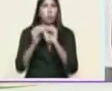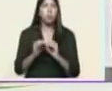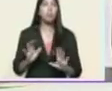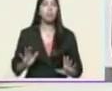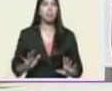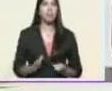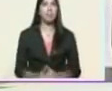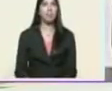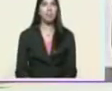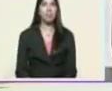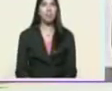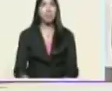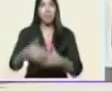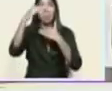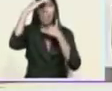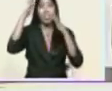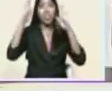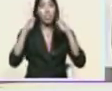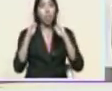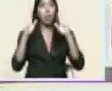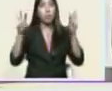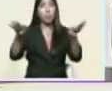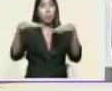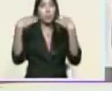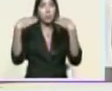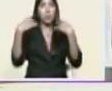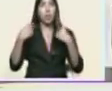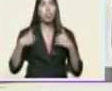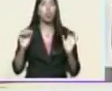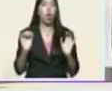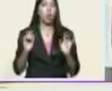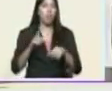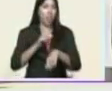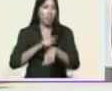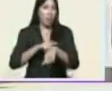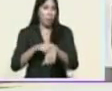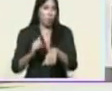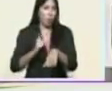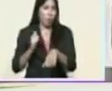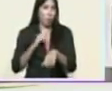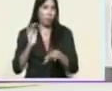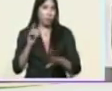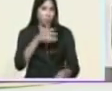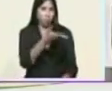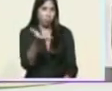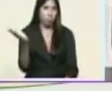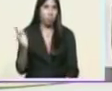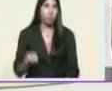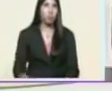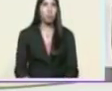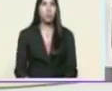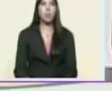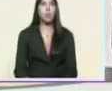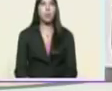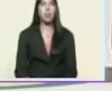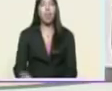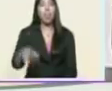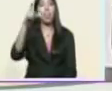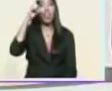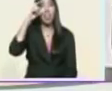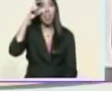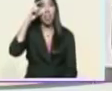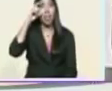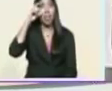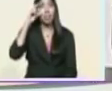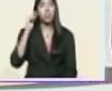comandante. Así que, atención pues, les voy a dar chance para que Ernesto Villegas tomemos